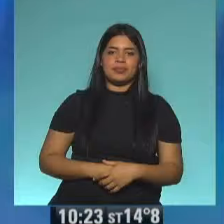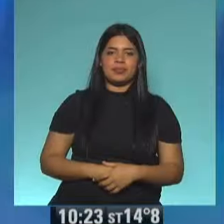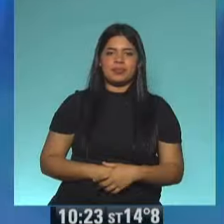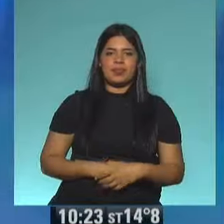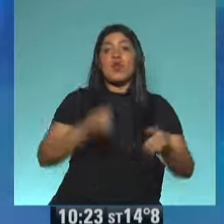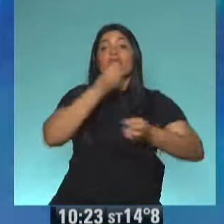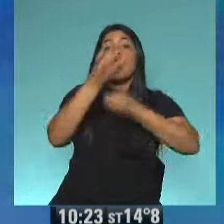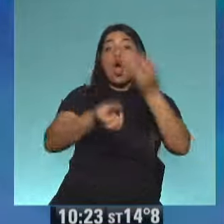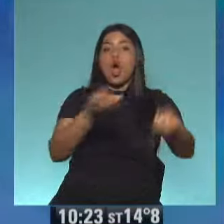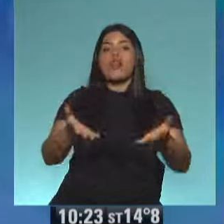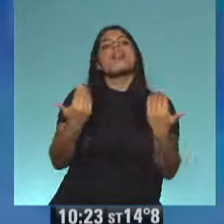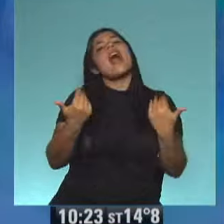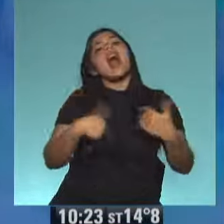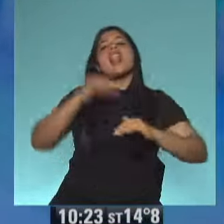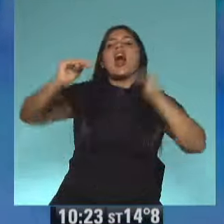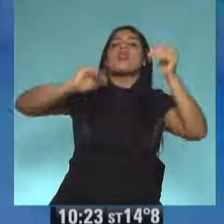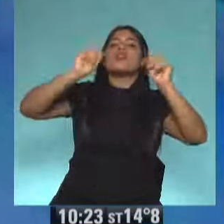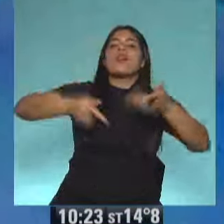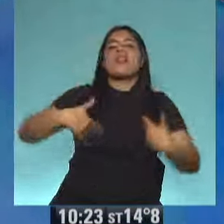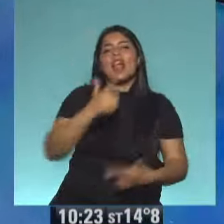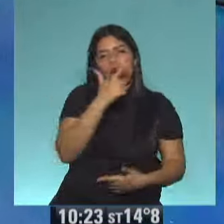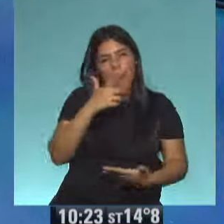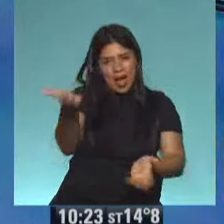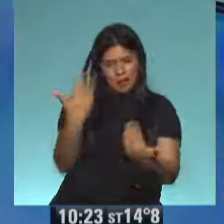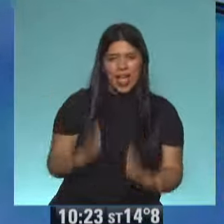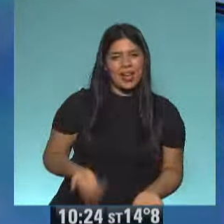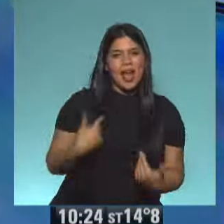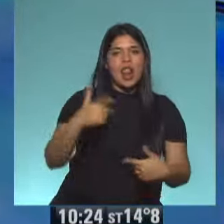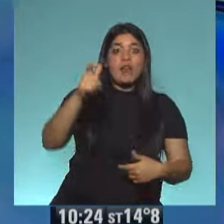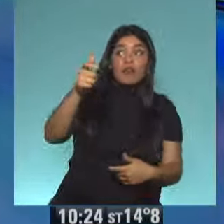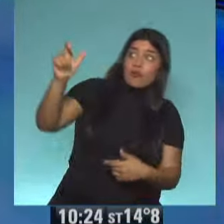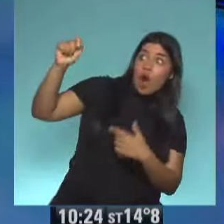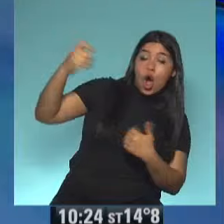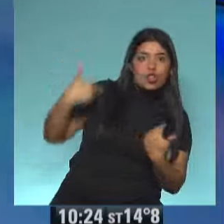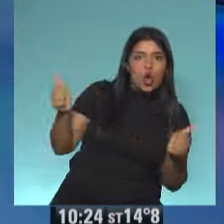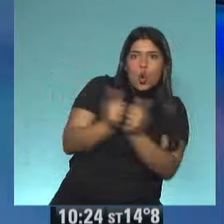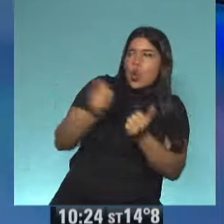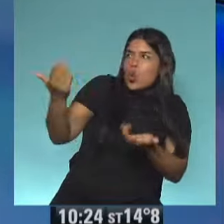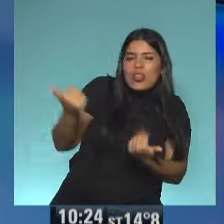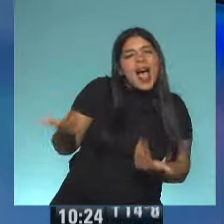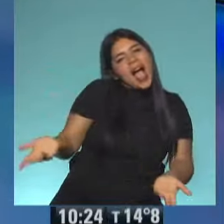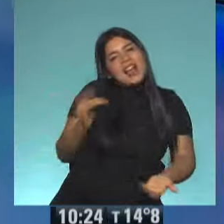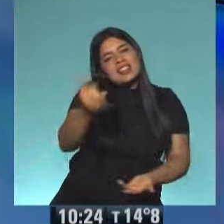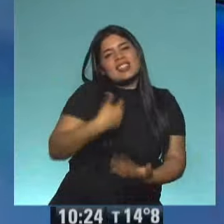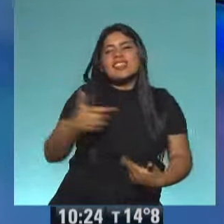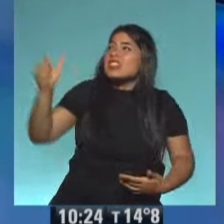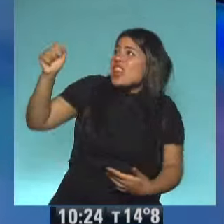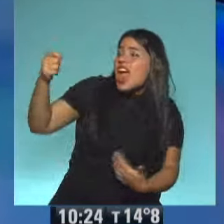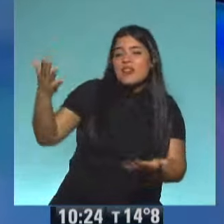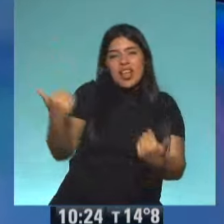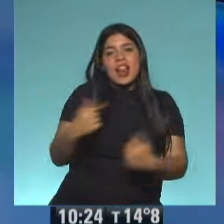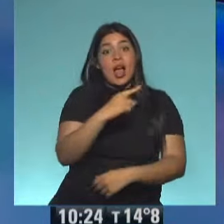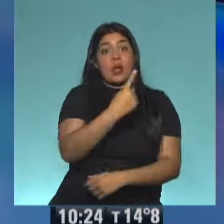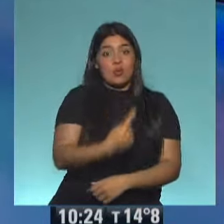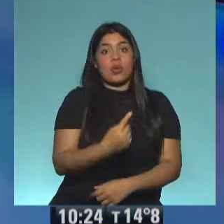Ahí perfecto. Está. Ahí los adultos se copan en casa. Si quieren aparecer en la foto, ¿por qué no? ¿Por qué no? ¿Por qué no? Hacen selfie con nosotros. A la